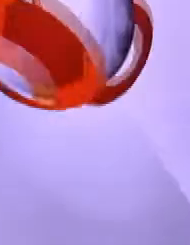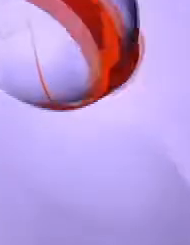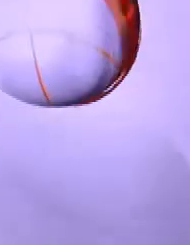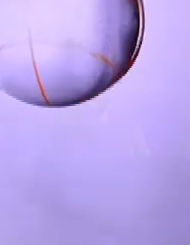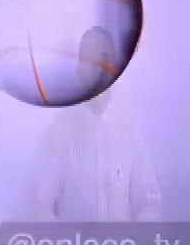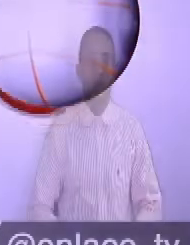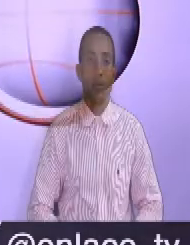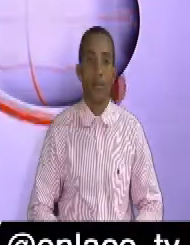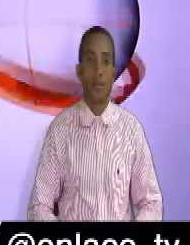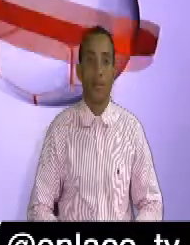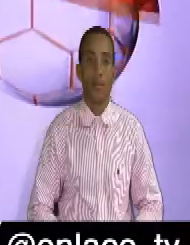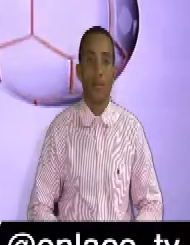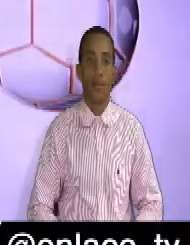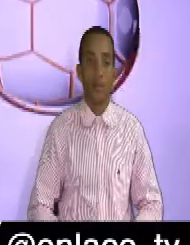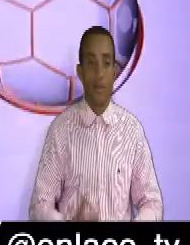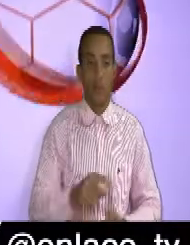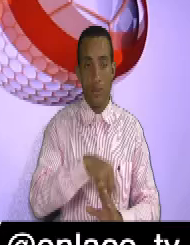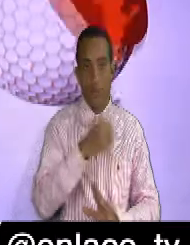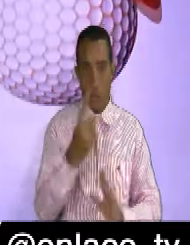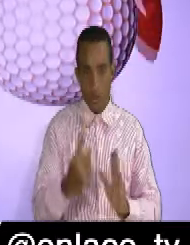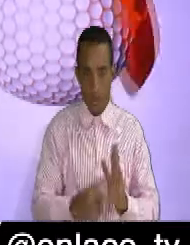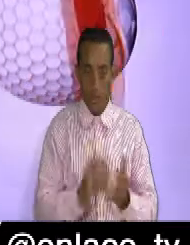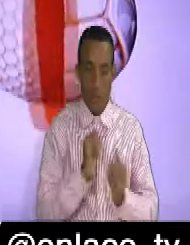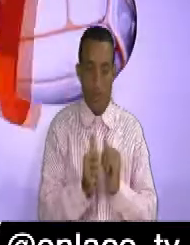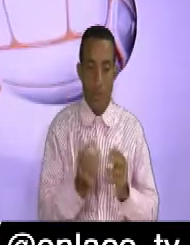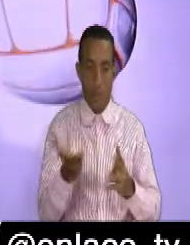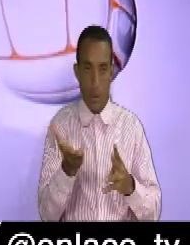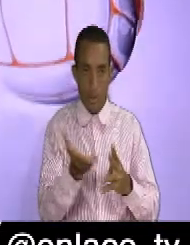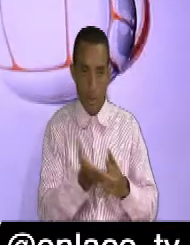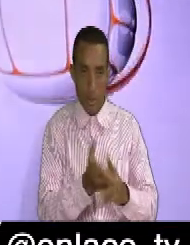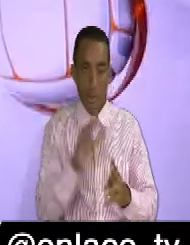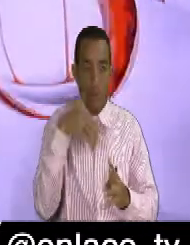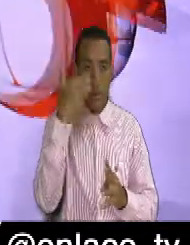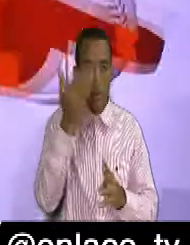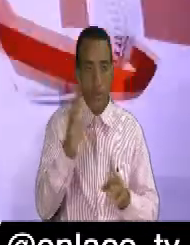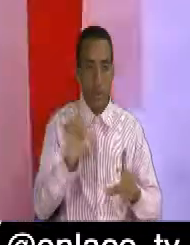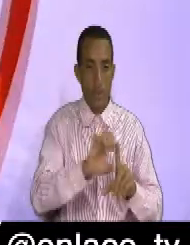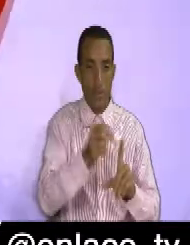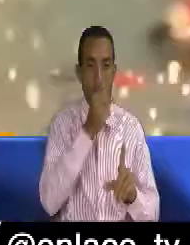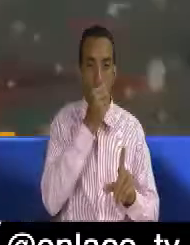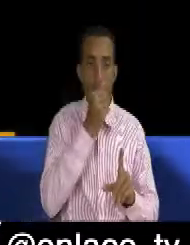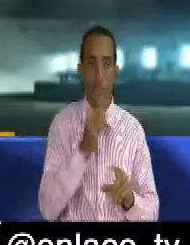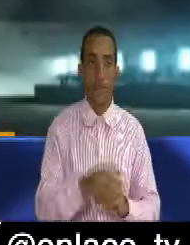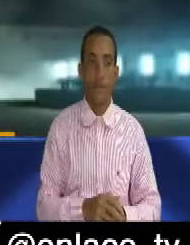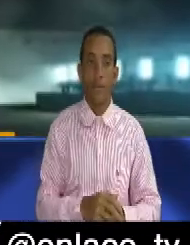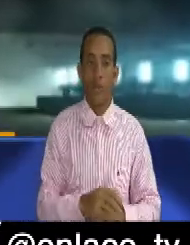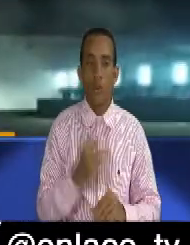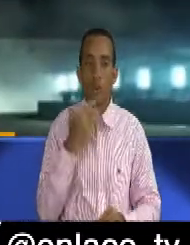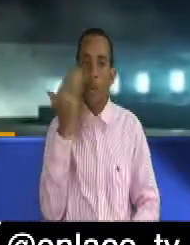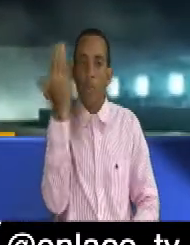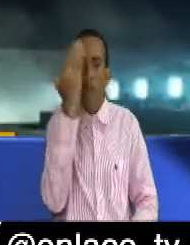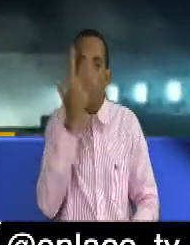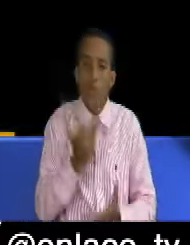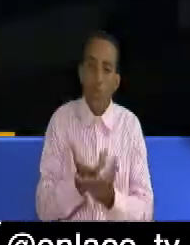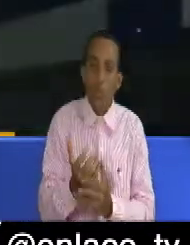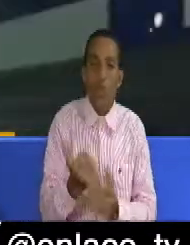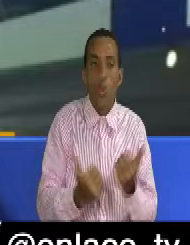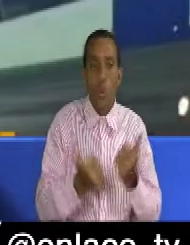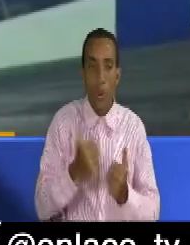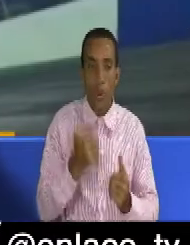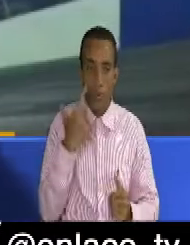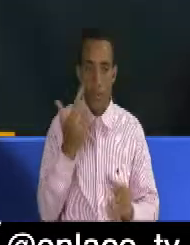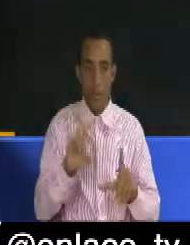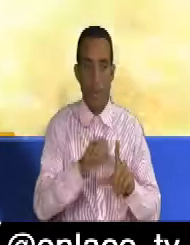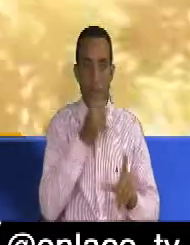Es por el momento todo en deportes, hacemos una pausa en Enlace Noticias. Al regresar les tendremos la película recomendada de Enlace